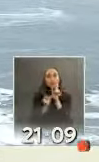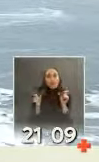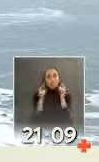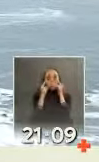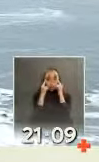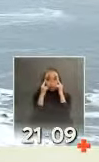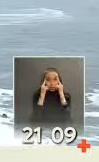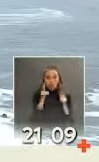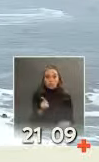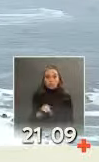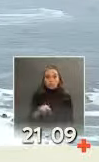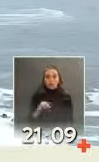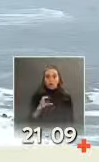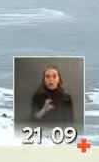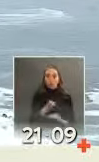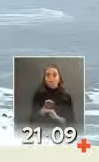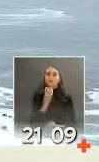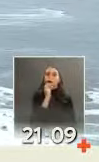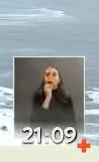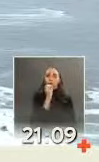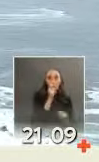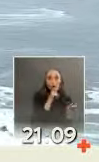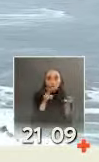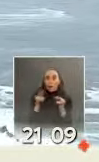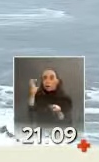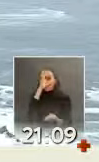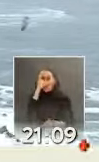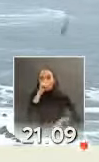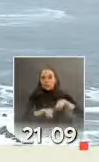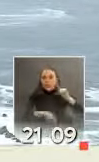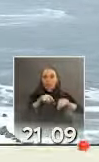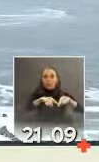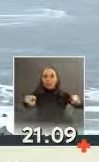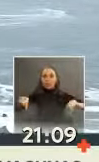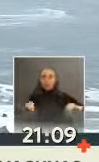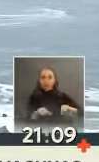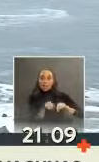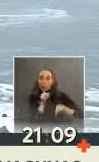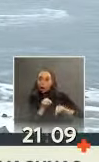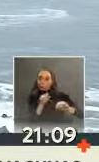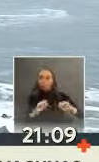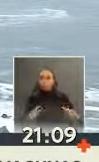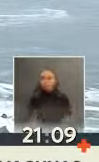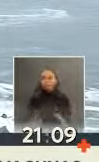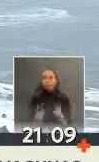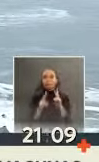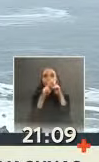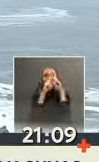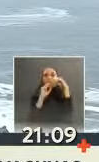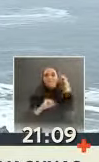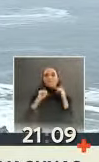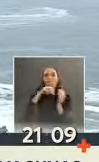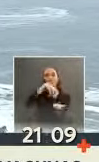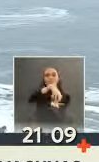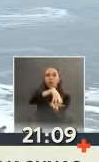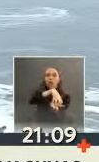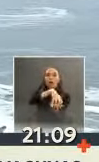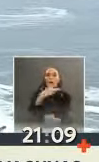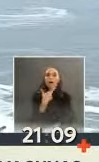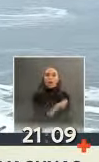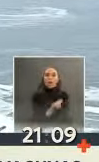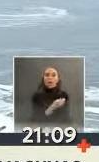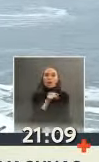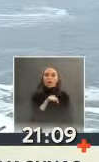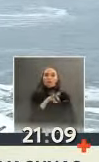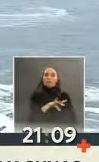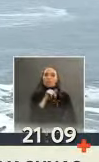Antofagasta para evaluar eventuales terrenos que pudiesen servir para construir una planta de vacunas en nuestro país,